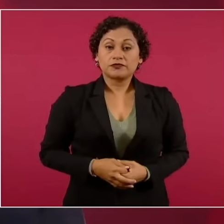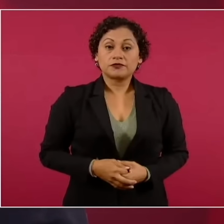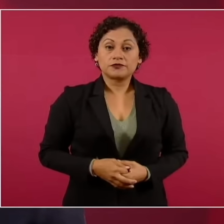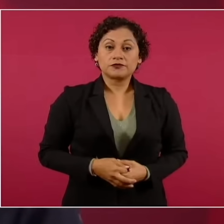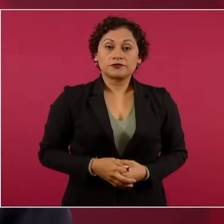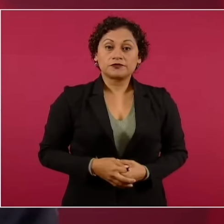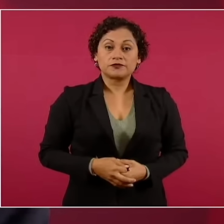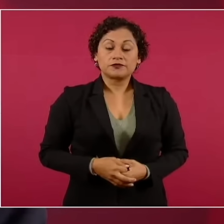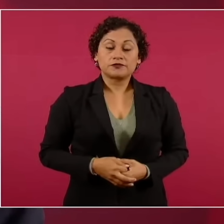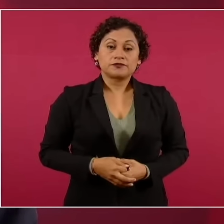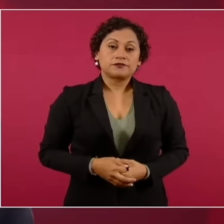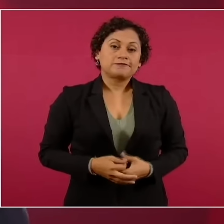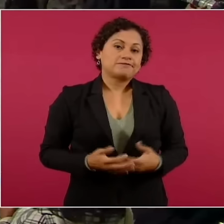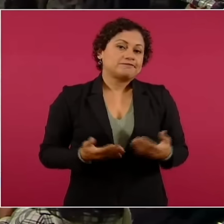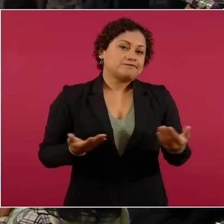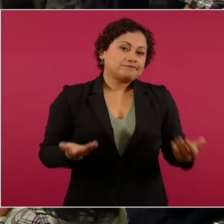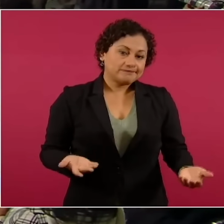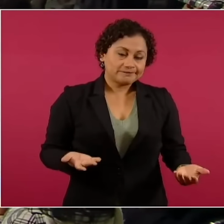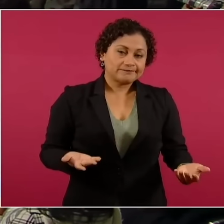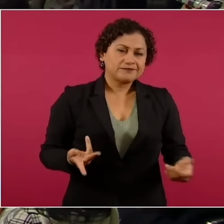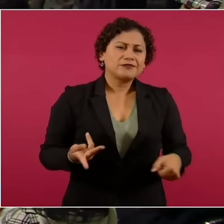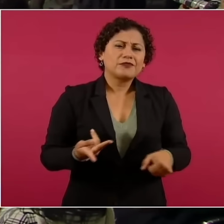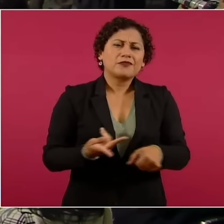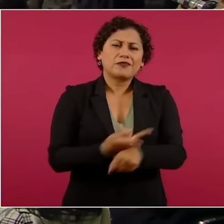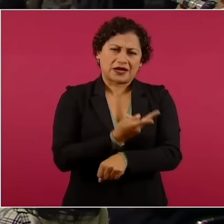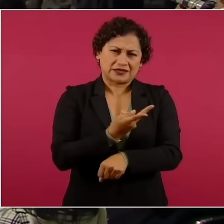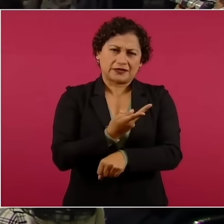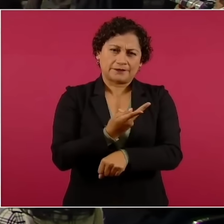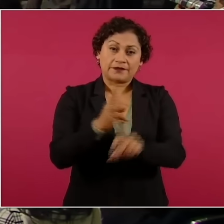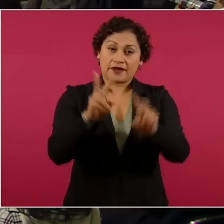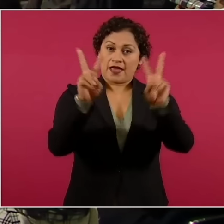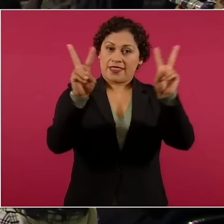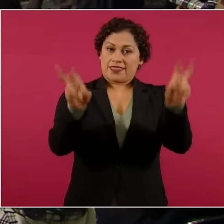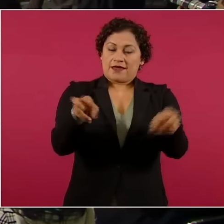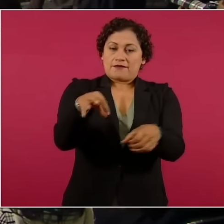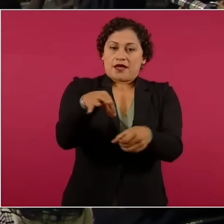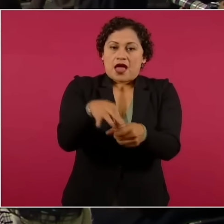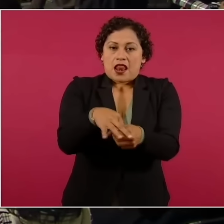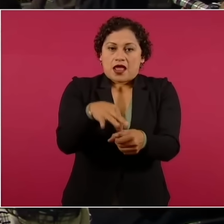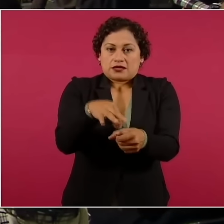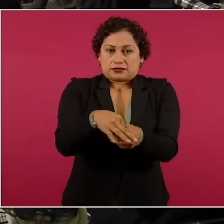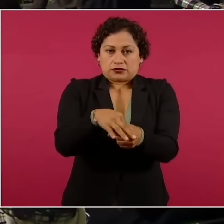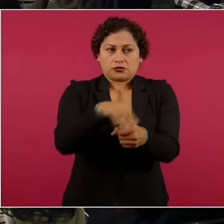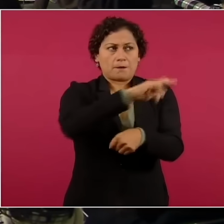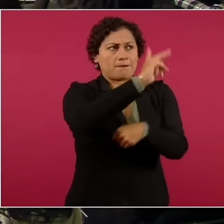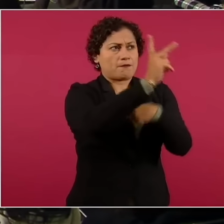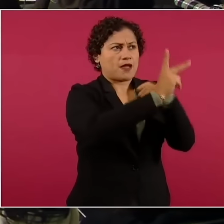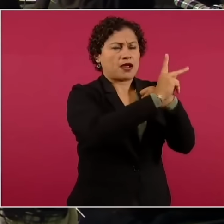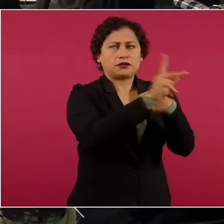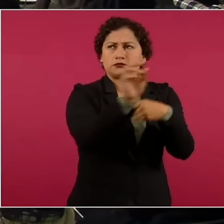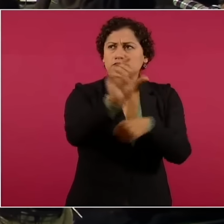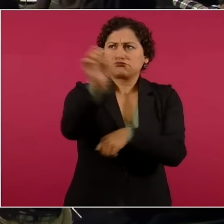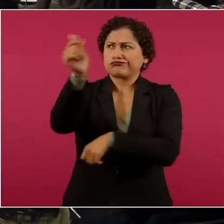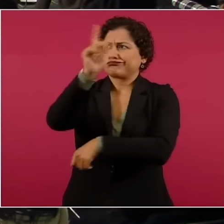Y siempre que hay elecciones en cualquier parte del mundo,